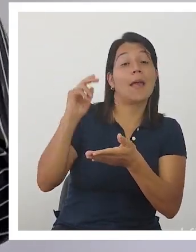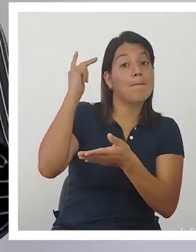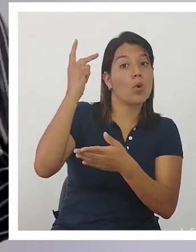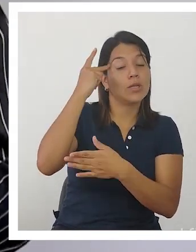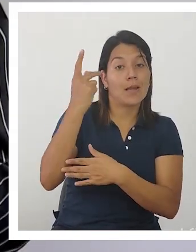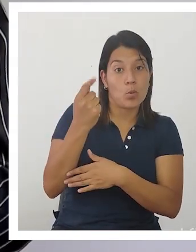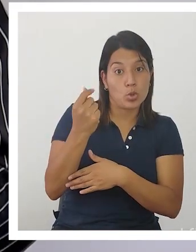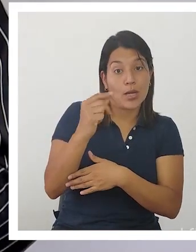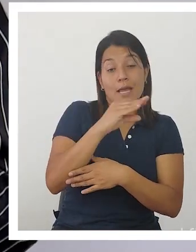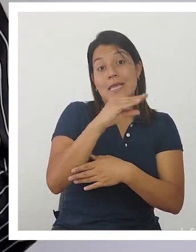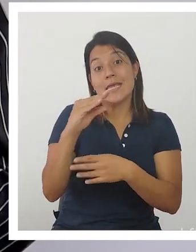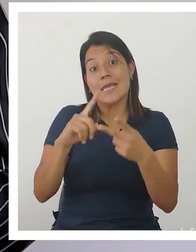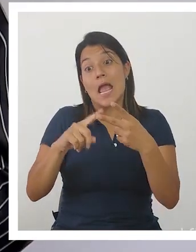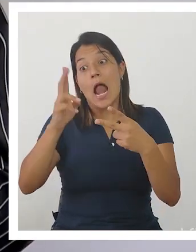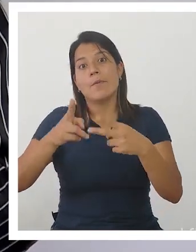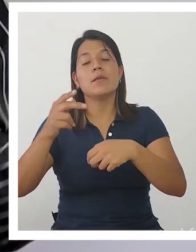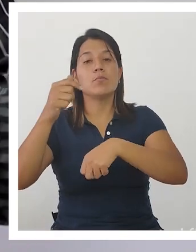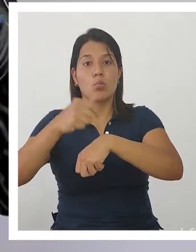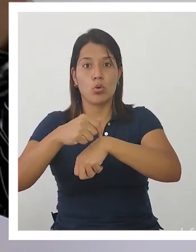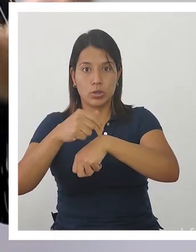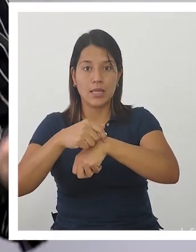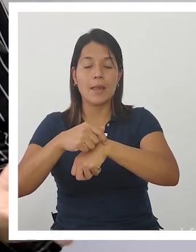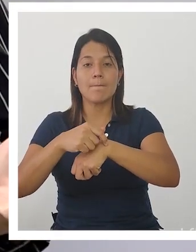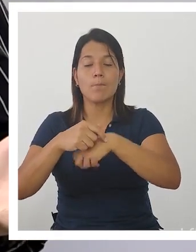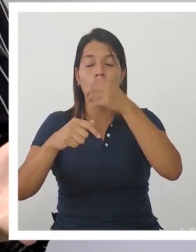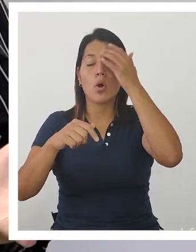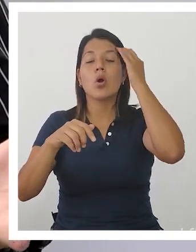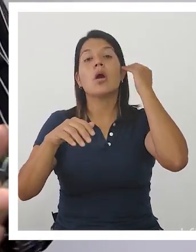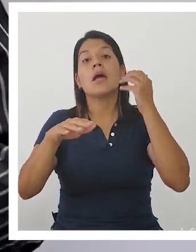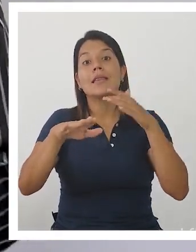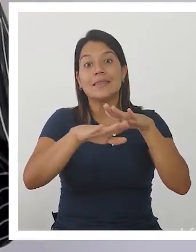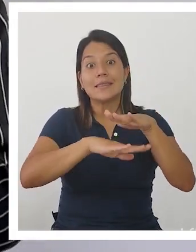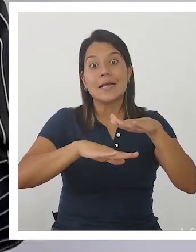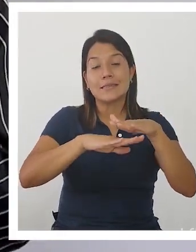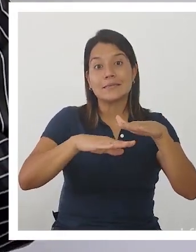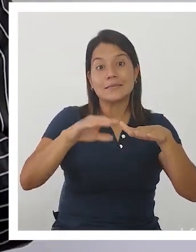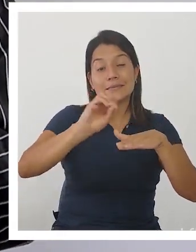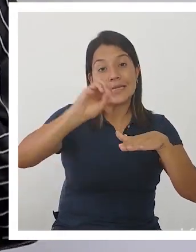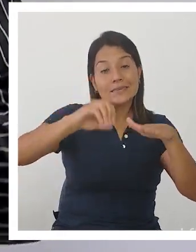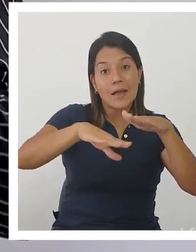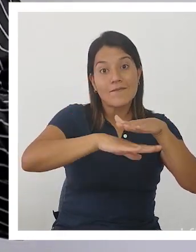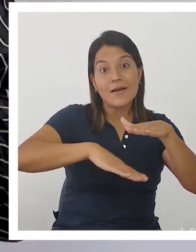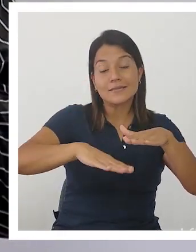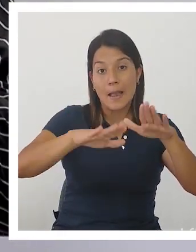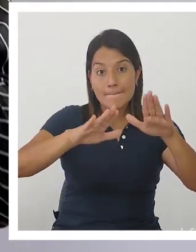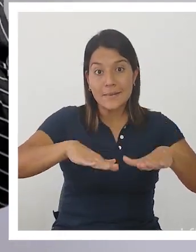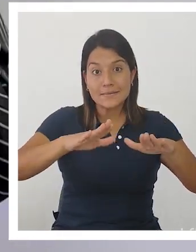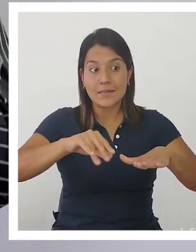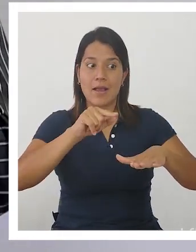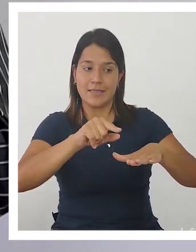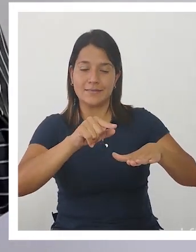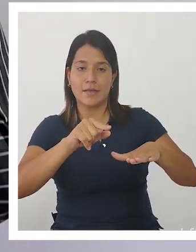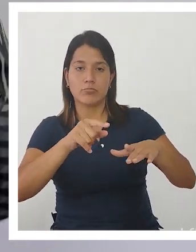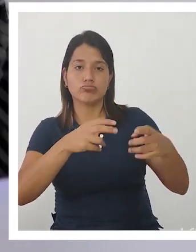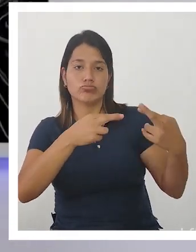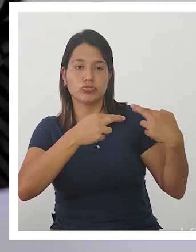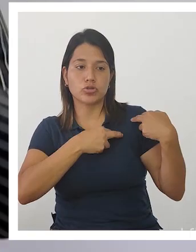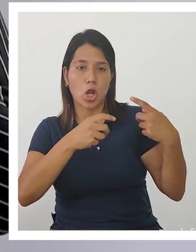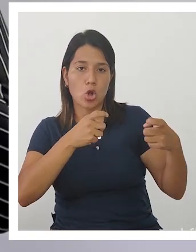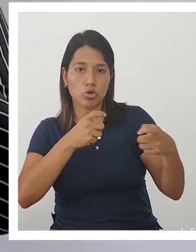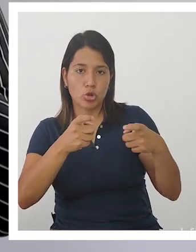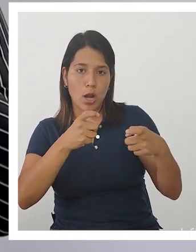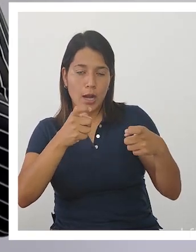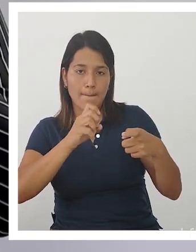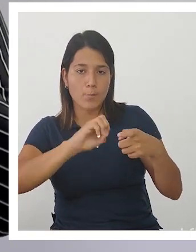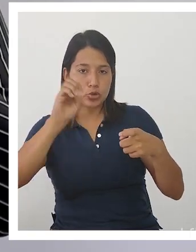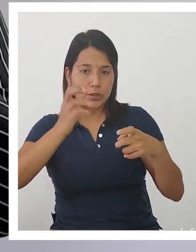vez esta baje la tasa básica pasiva, que es la que regula los créditos, ¿verdad? Obviamente para ellos ha sido duro, pero para nosotros